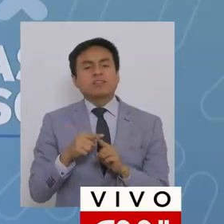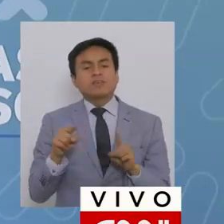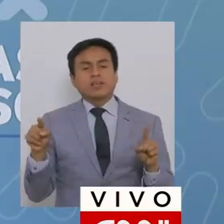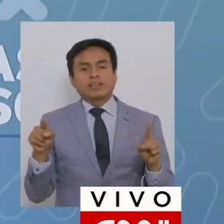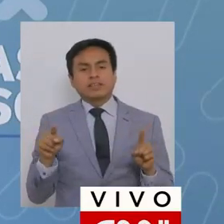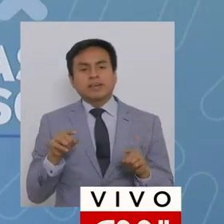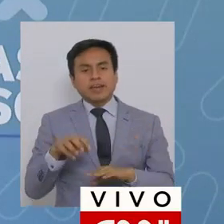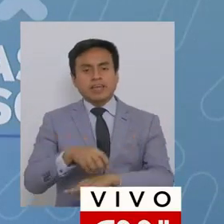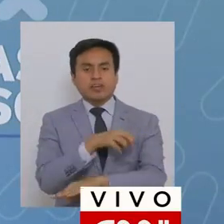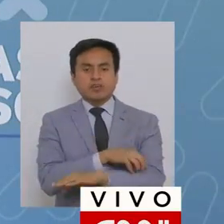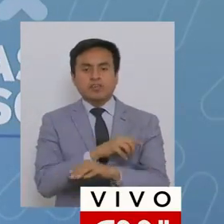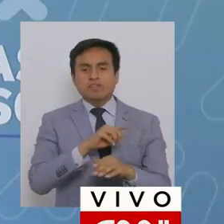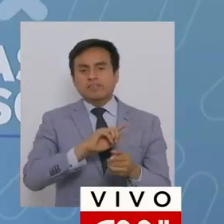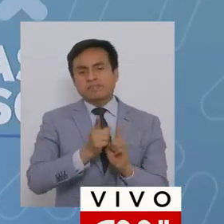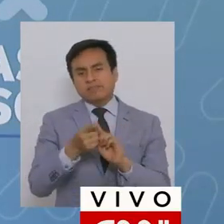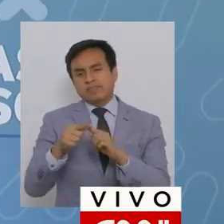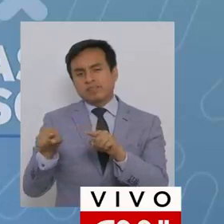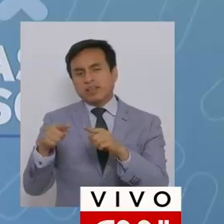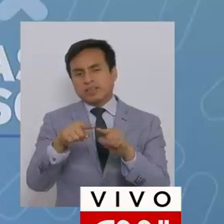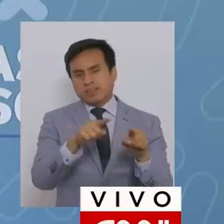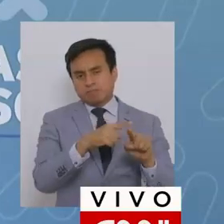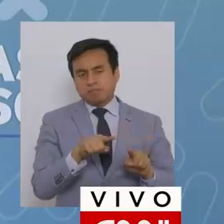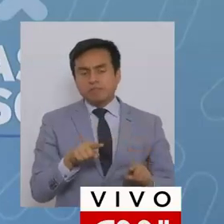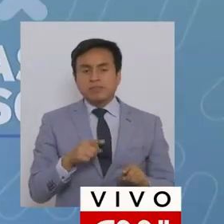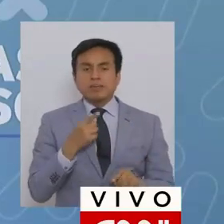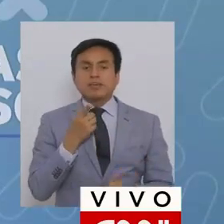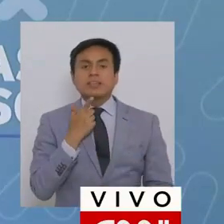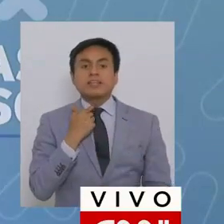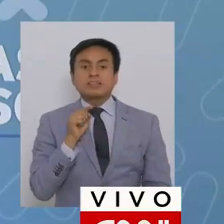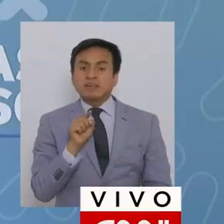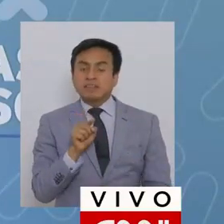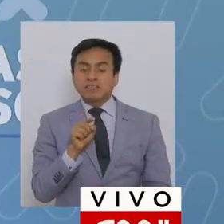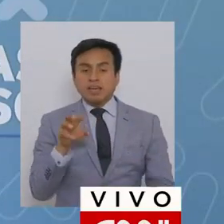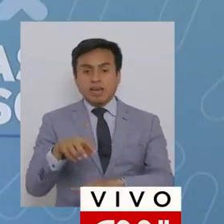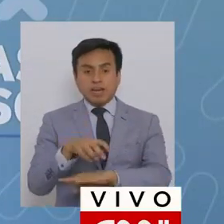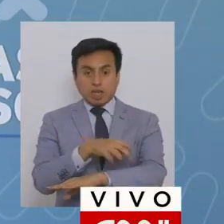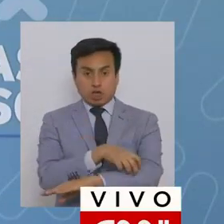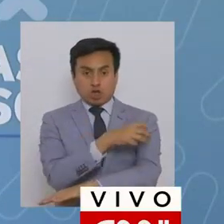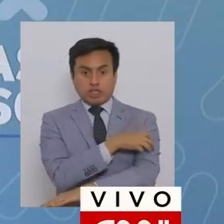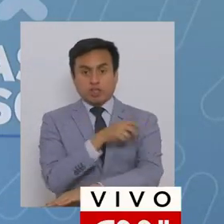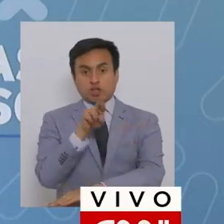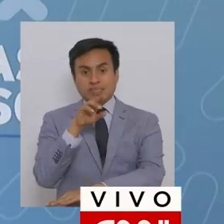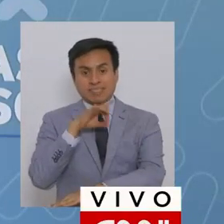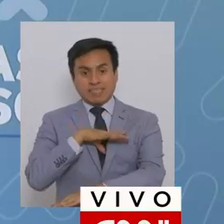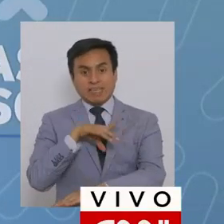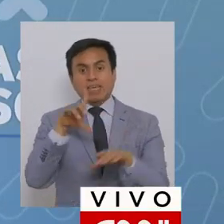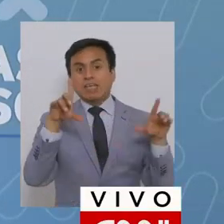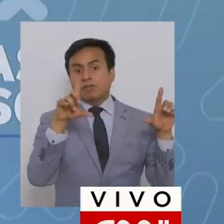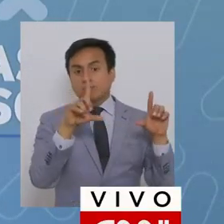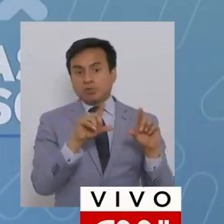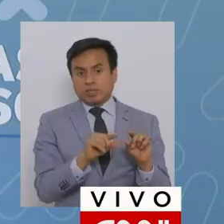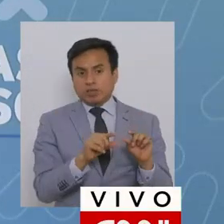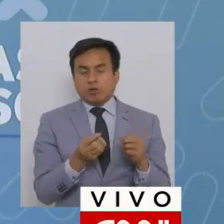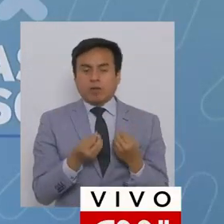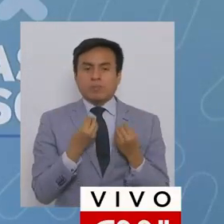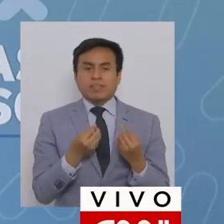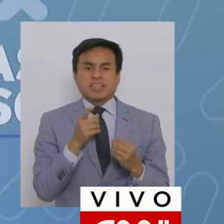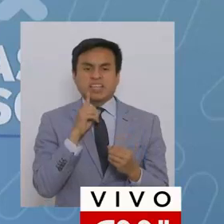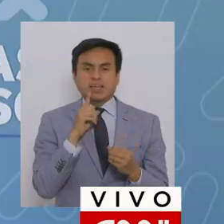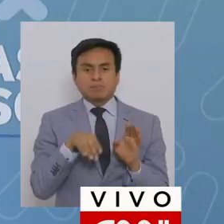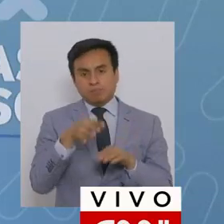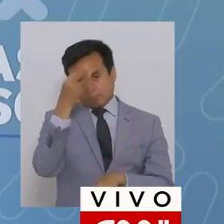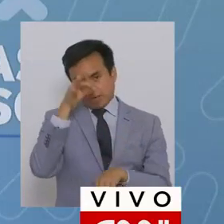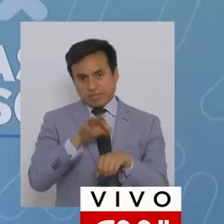para cada región. Y aquí ocurre algo bien interesante, porque las regiones que en el norte de Chile están disminuyendo, obviamente que tienen más